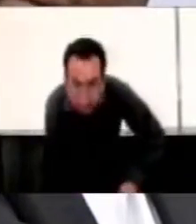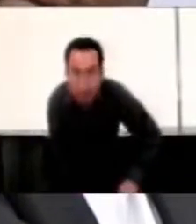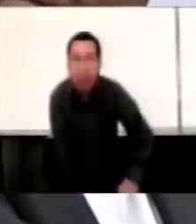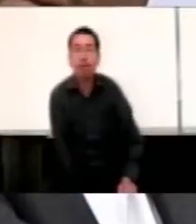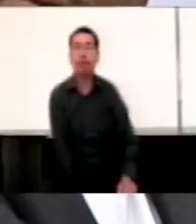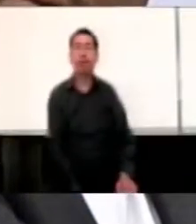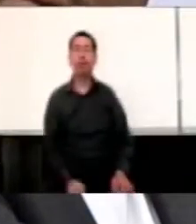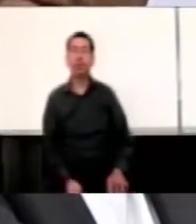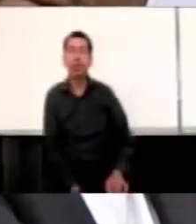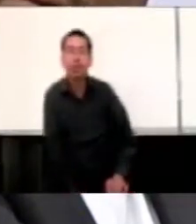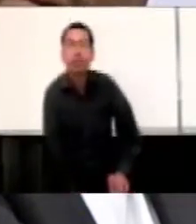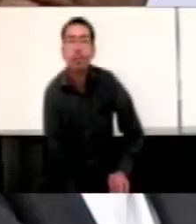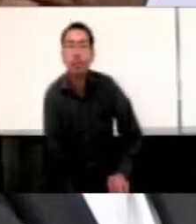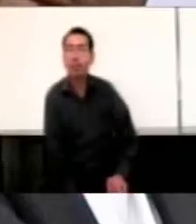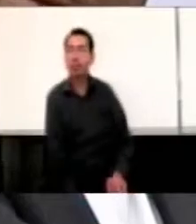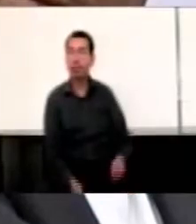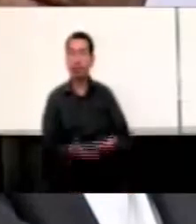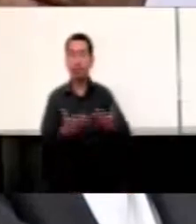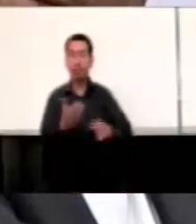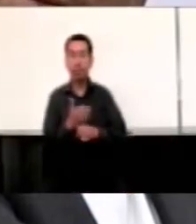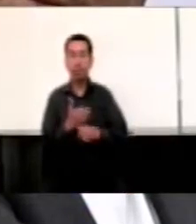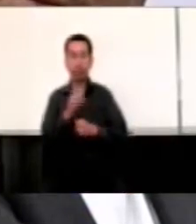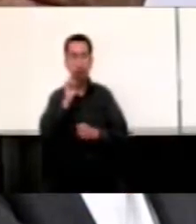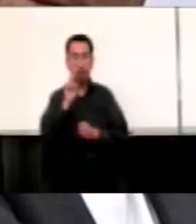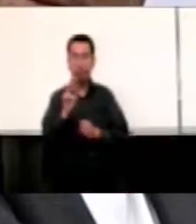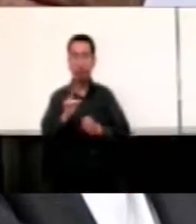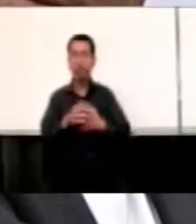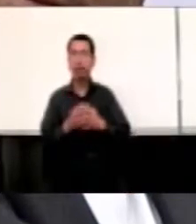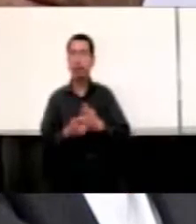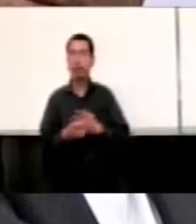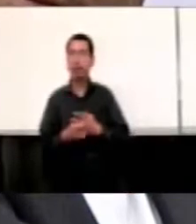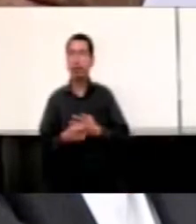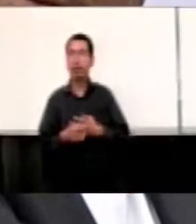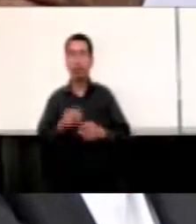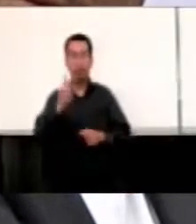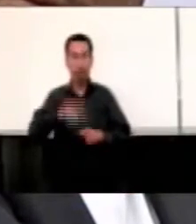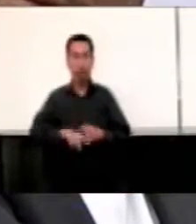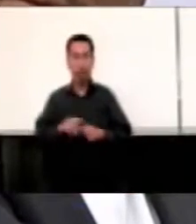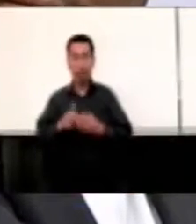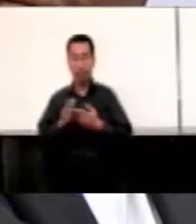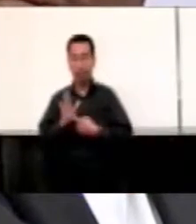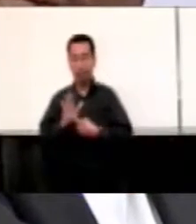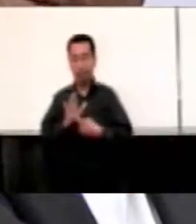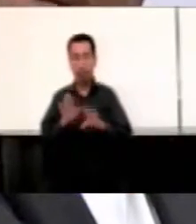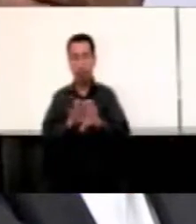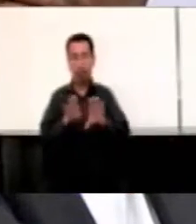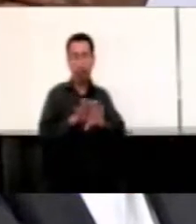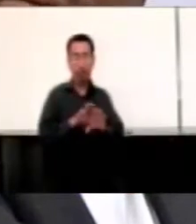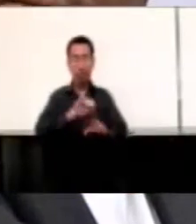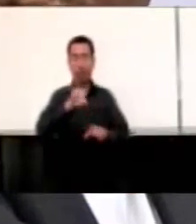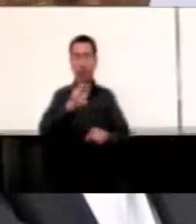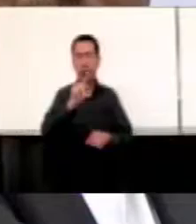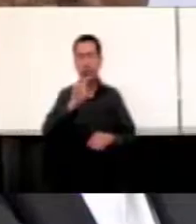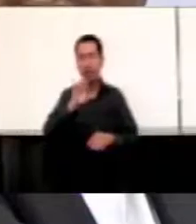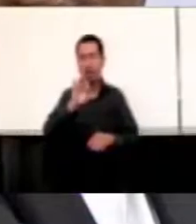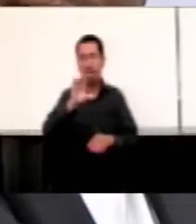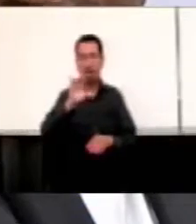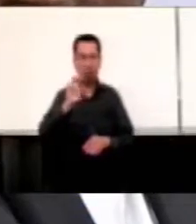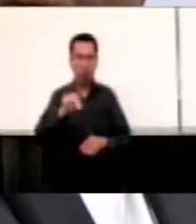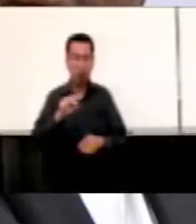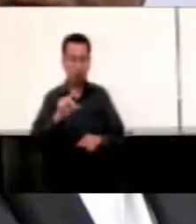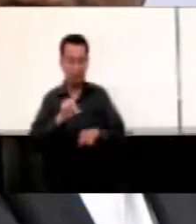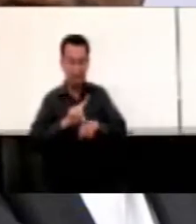que son muchas causas que tienen pues verdadera justificación en la actualidad, ¿no? Son temas que se presentan día